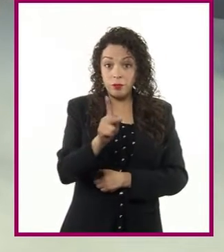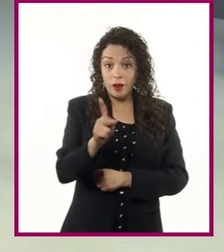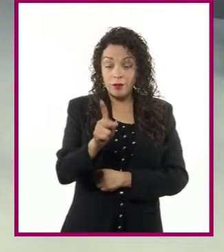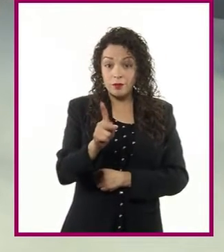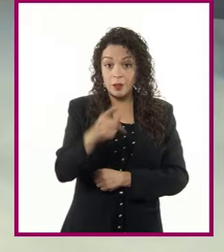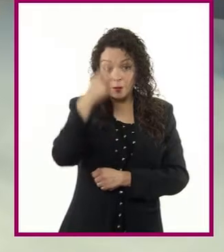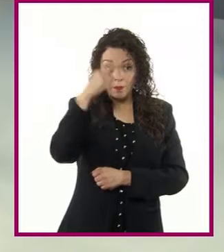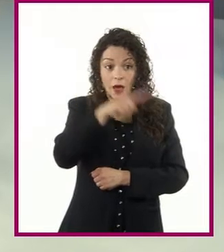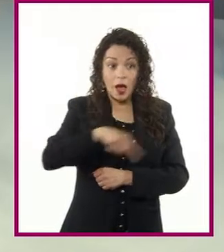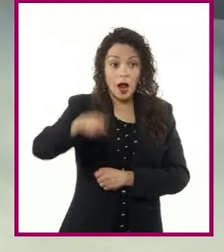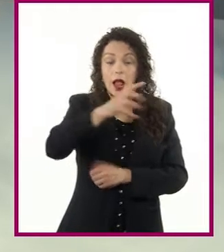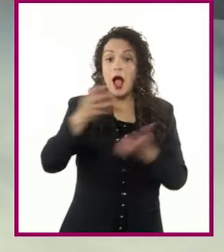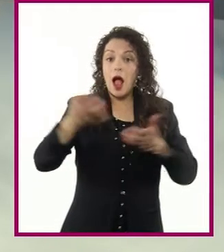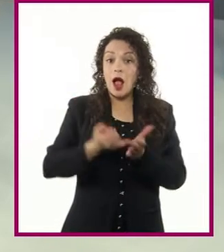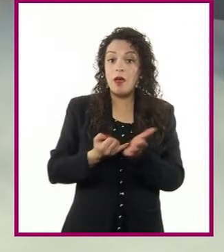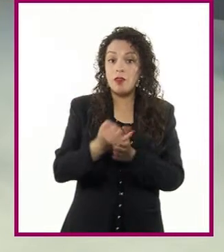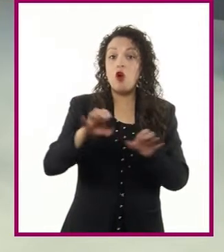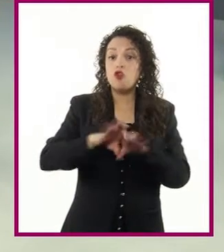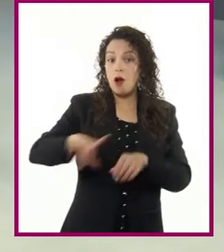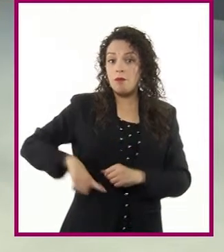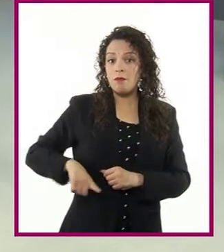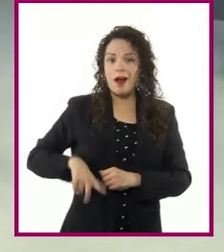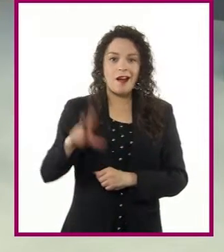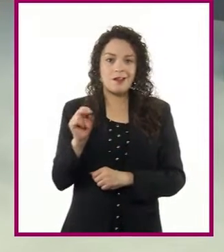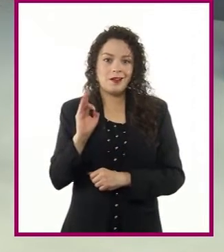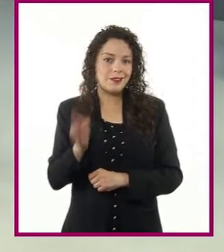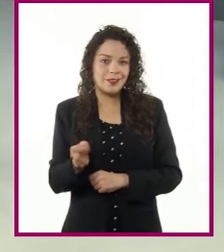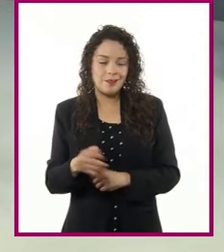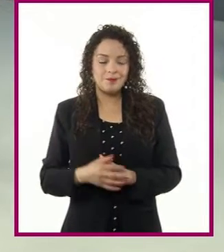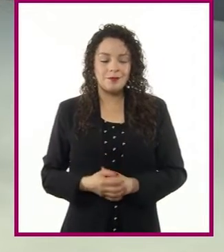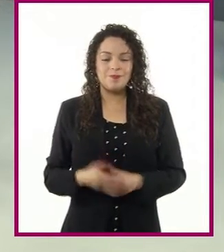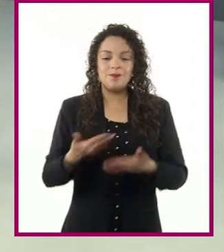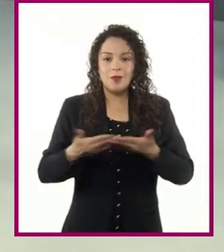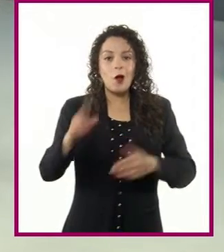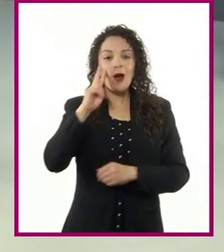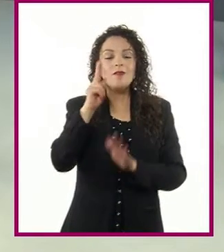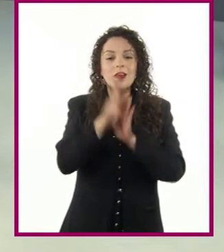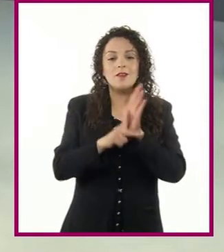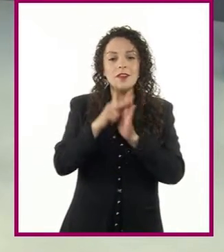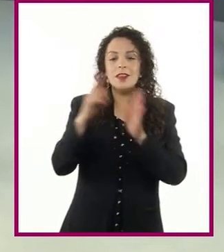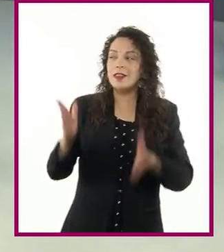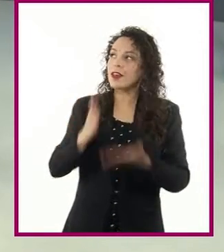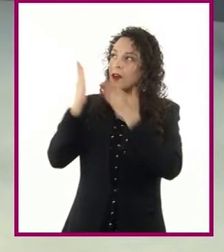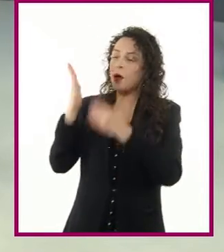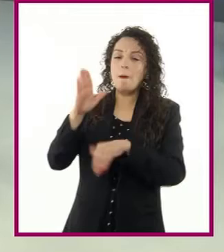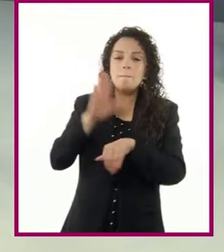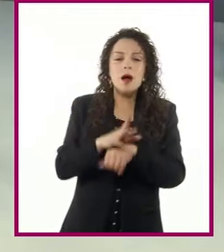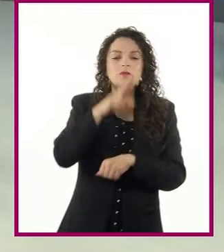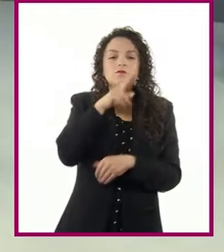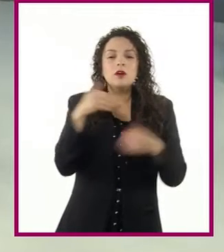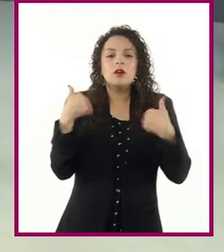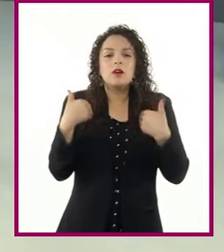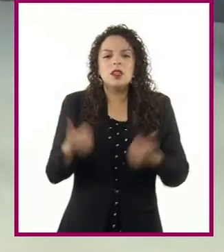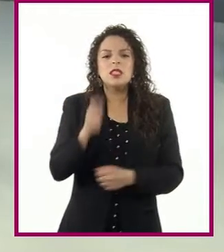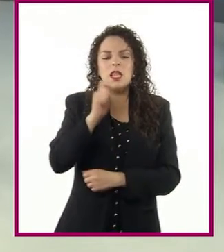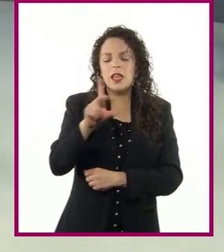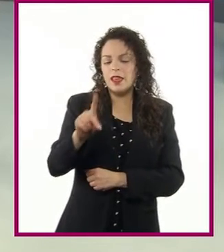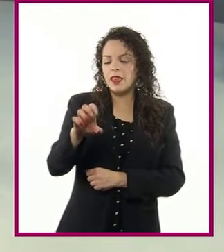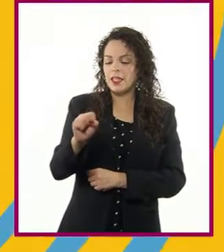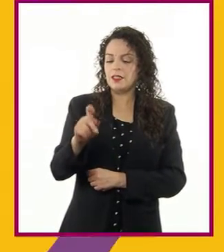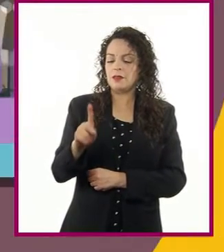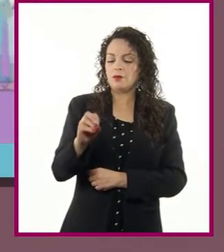para gobernar. Veamos y escuchemos el siguiente video para comprender más sobre el despotismo